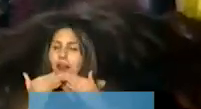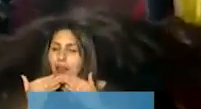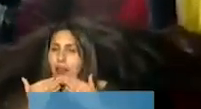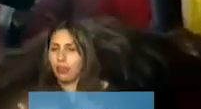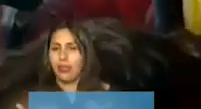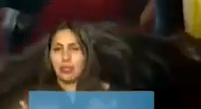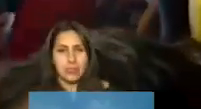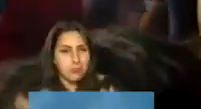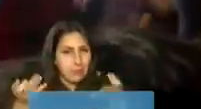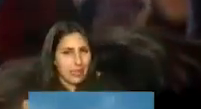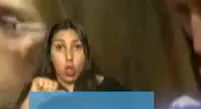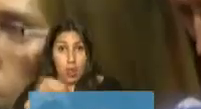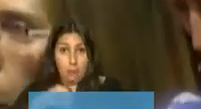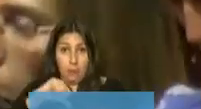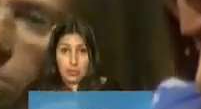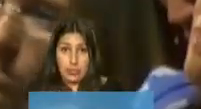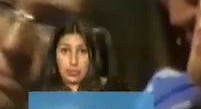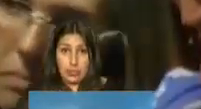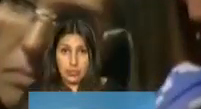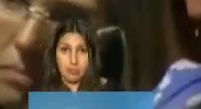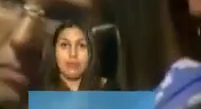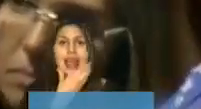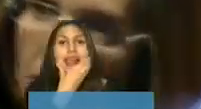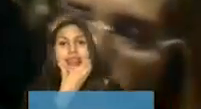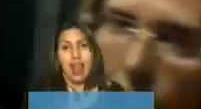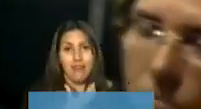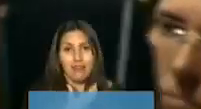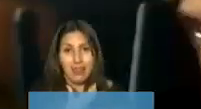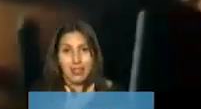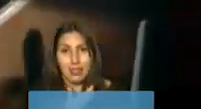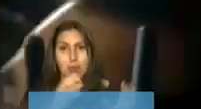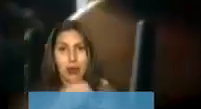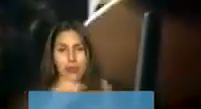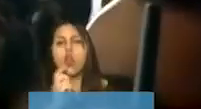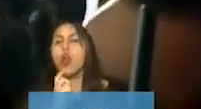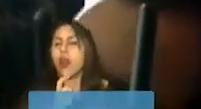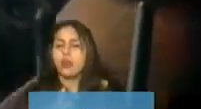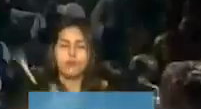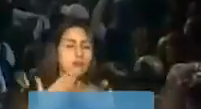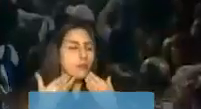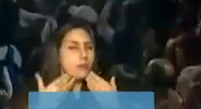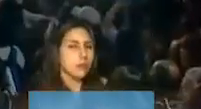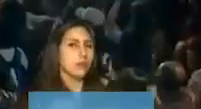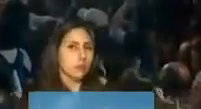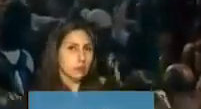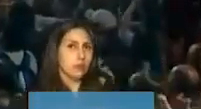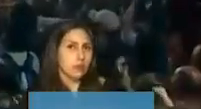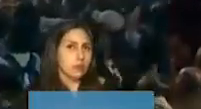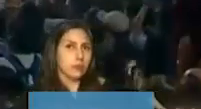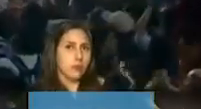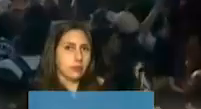agradecer especialmente a Ernesto Talvi y al Partido Colorado.